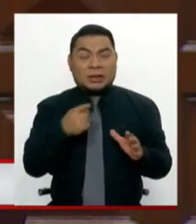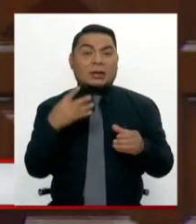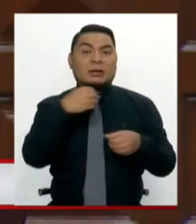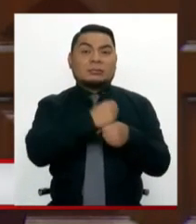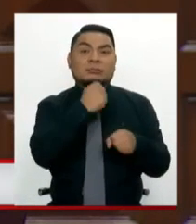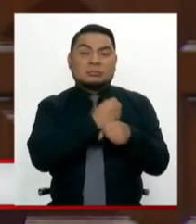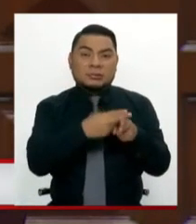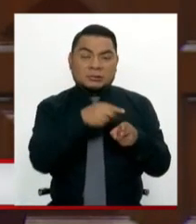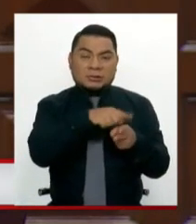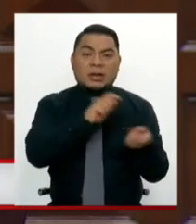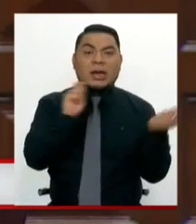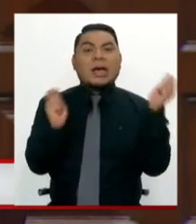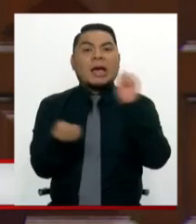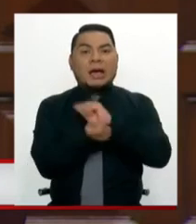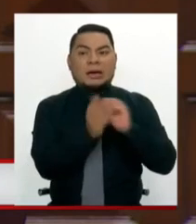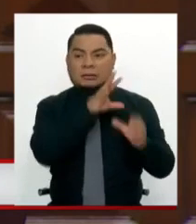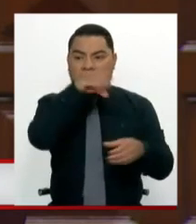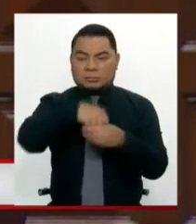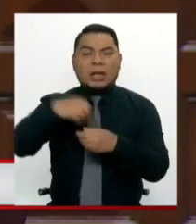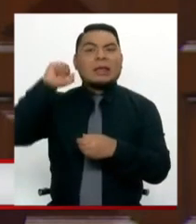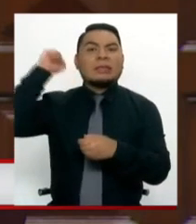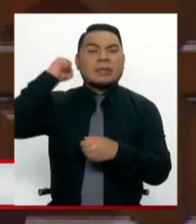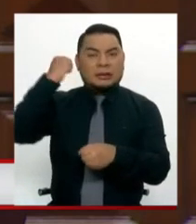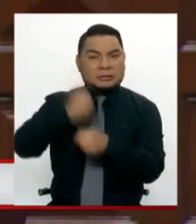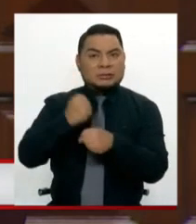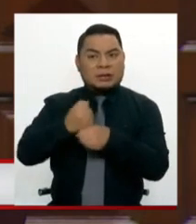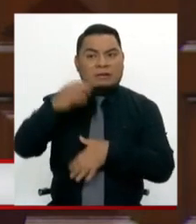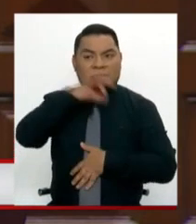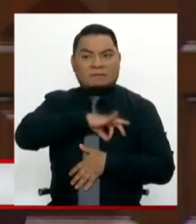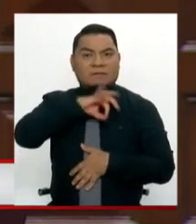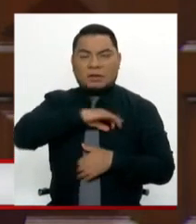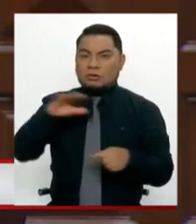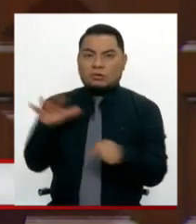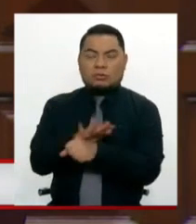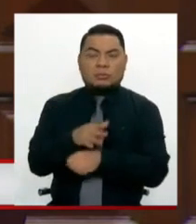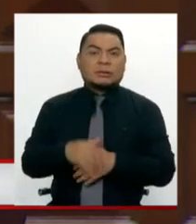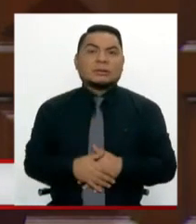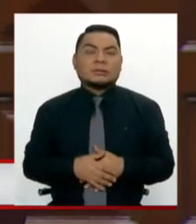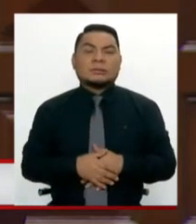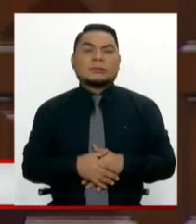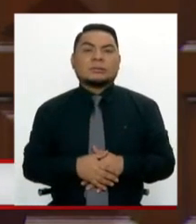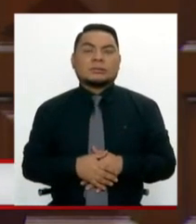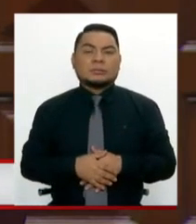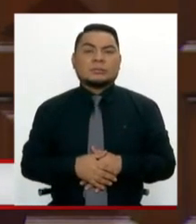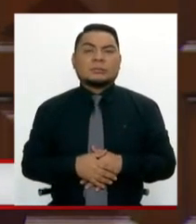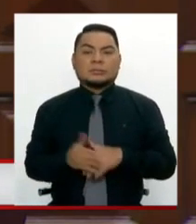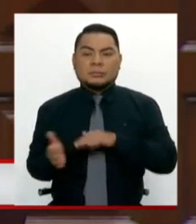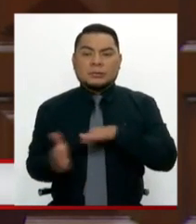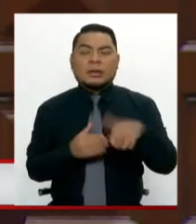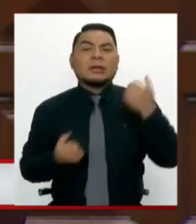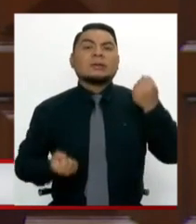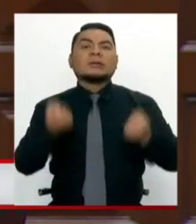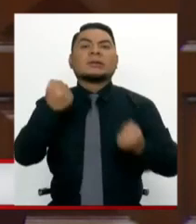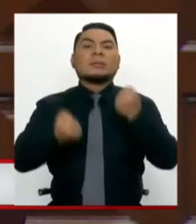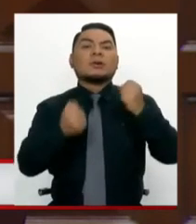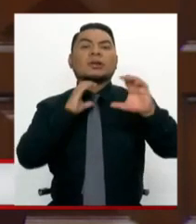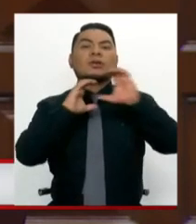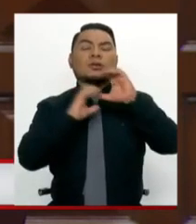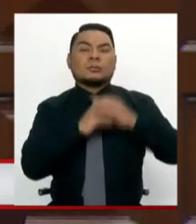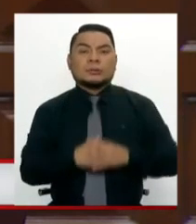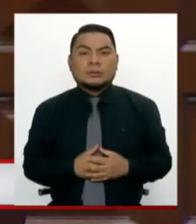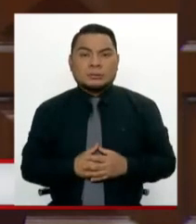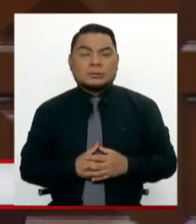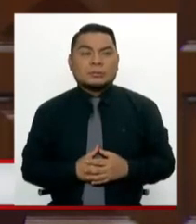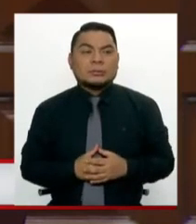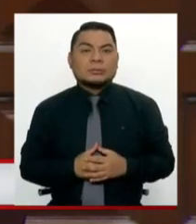precarizados hacia plazas con derechos laborales y beneficios completos. Transportes y comunicaciones,